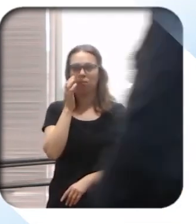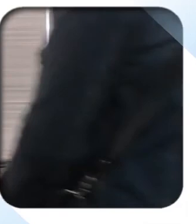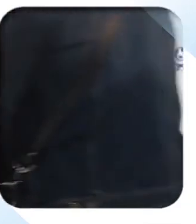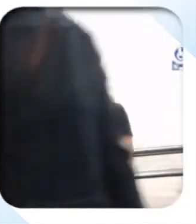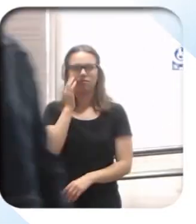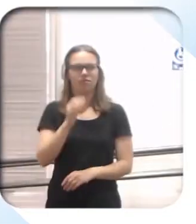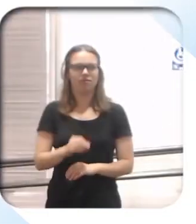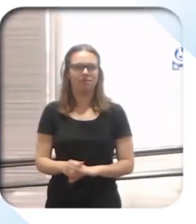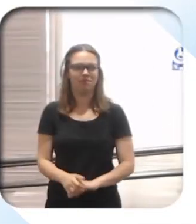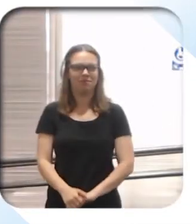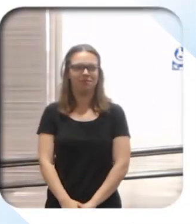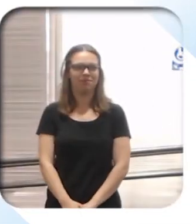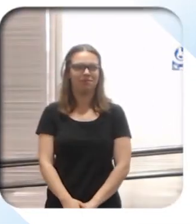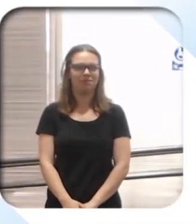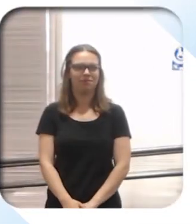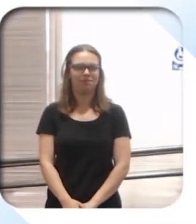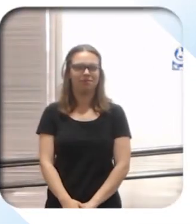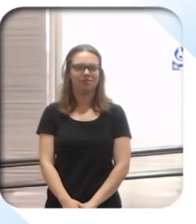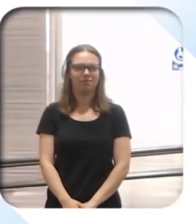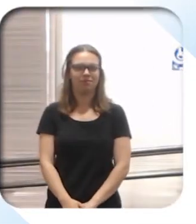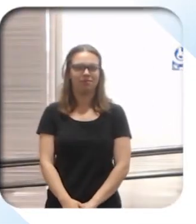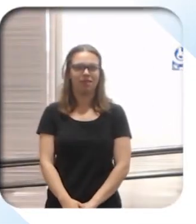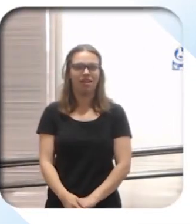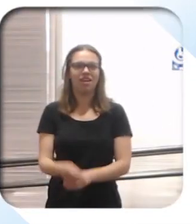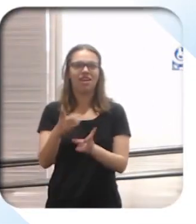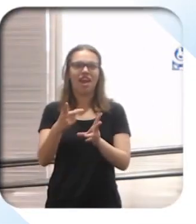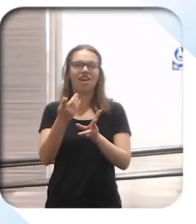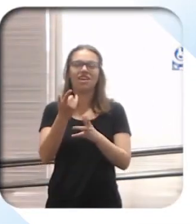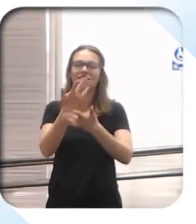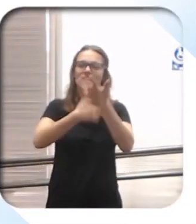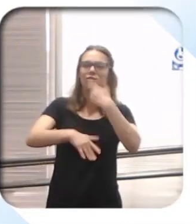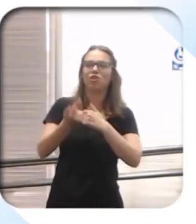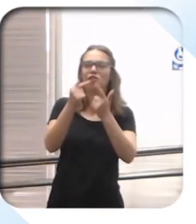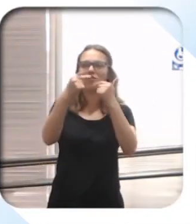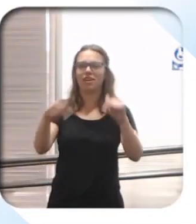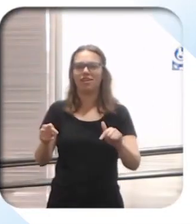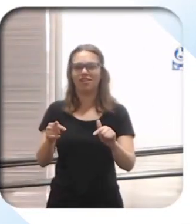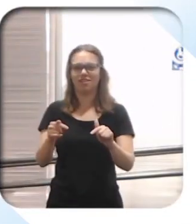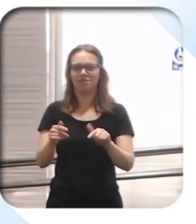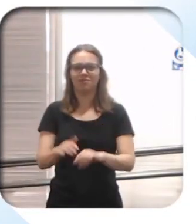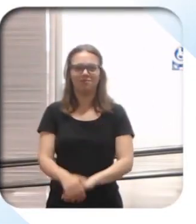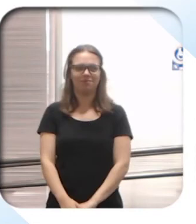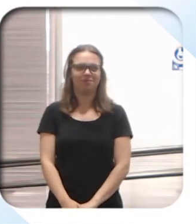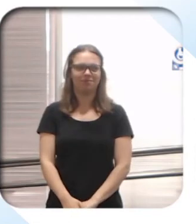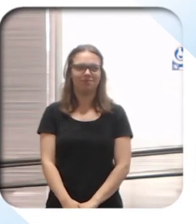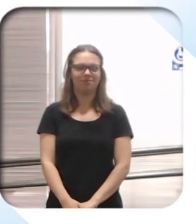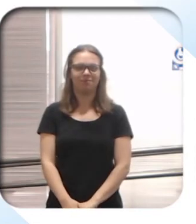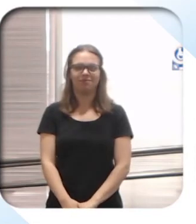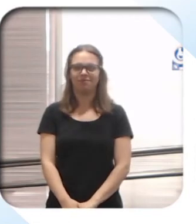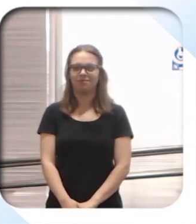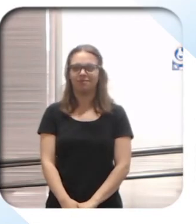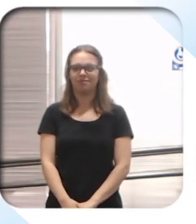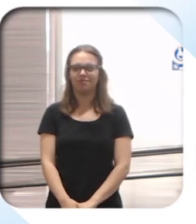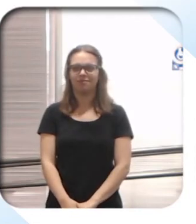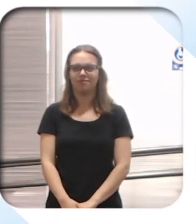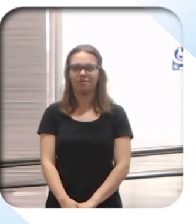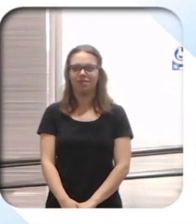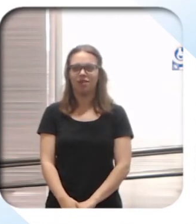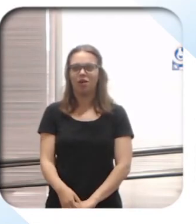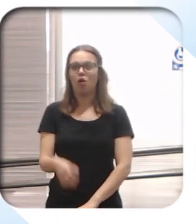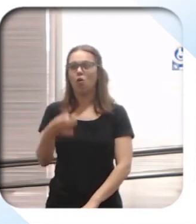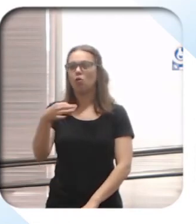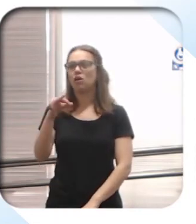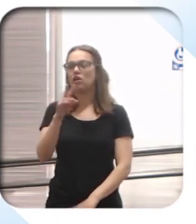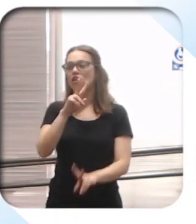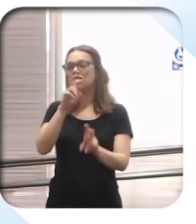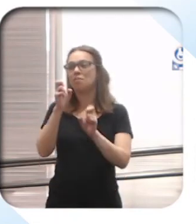¿Está? ¿Qué tiene el discapacitado de distinto? Ya se habló todo esto. Nada. Solamente el tema